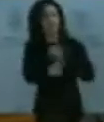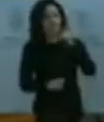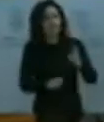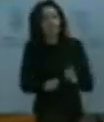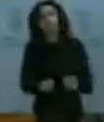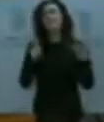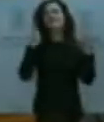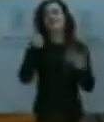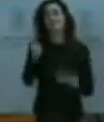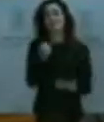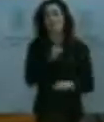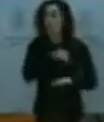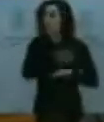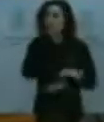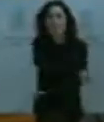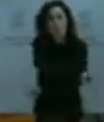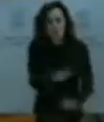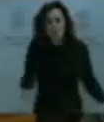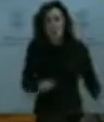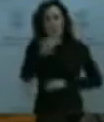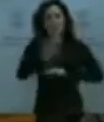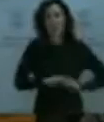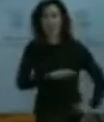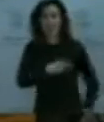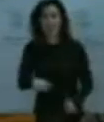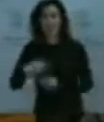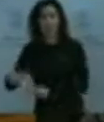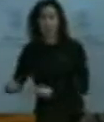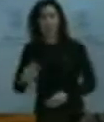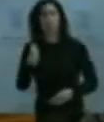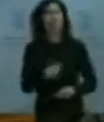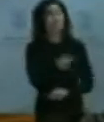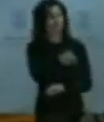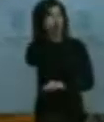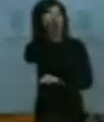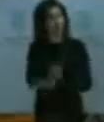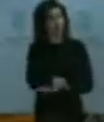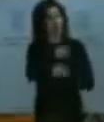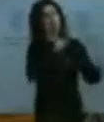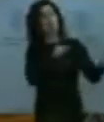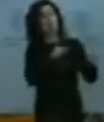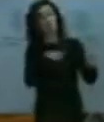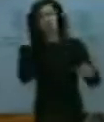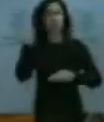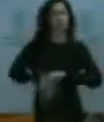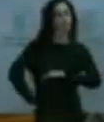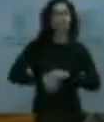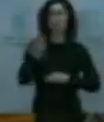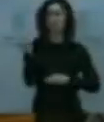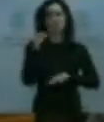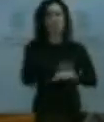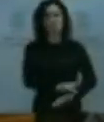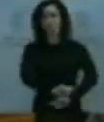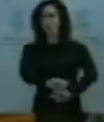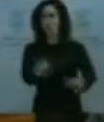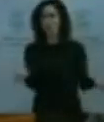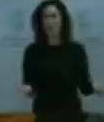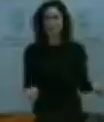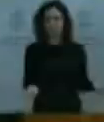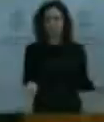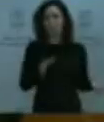de devolución, los que ustedes fijaron, que ya los han incumplido. Ya los han incumplido. ¿Cuánto valor tiene su palabra, señora